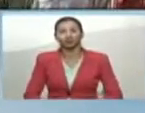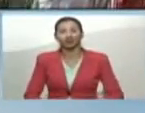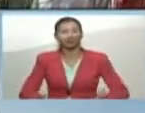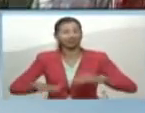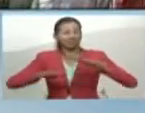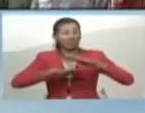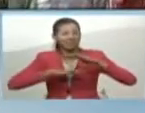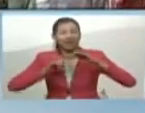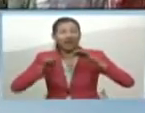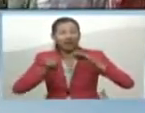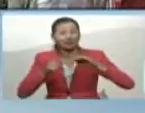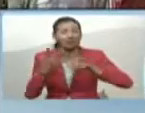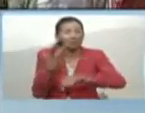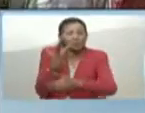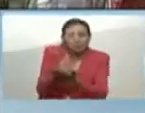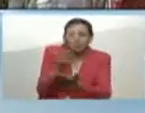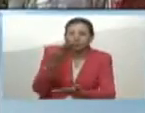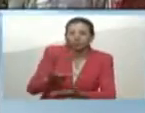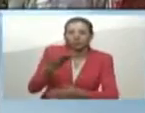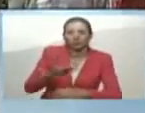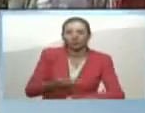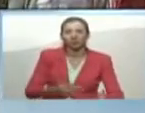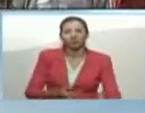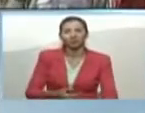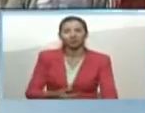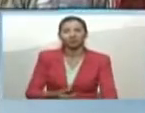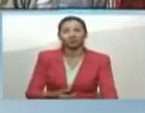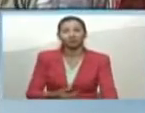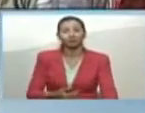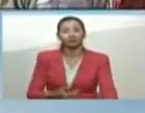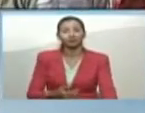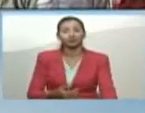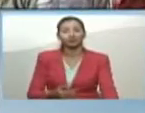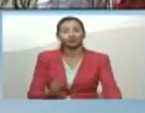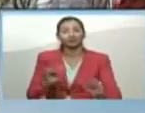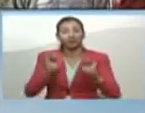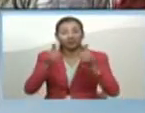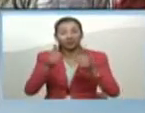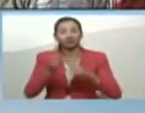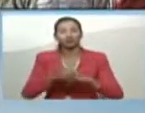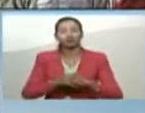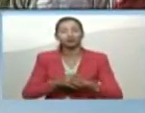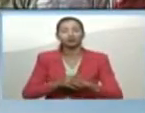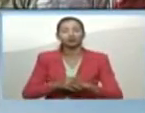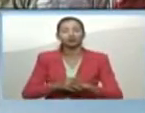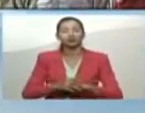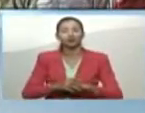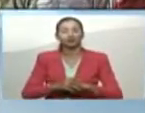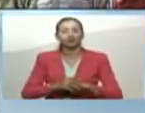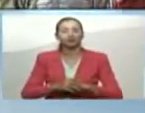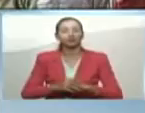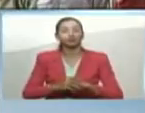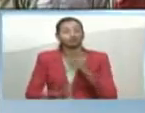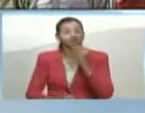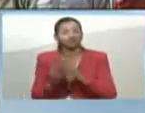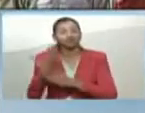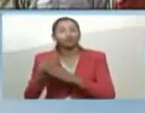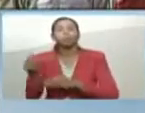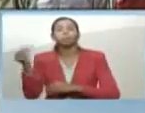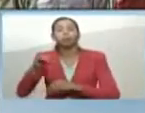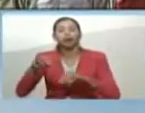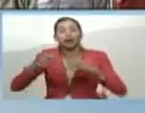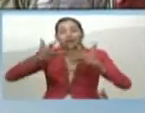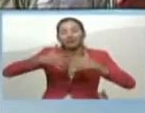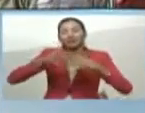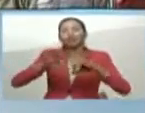plataforma del poder popular, empezar a formar empresas de producción familiar